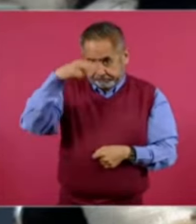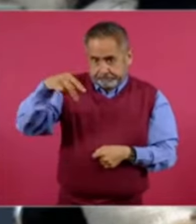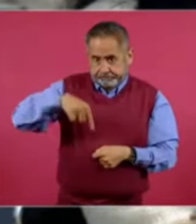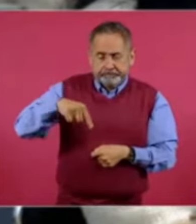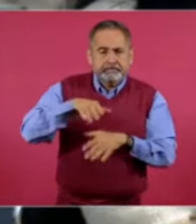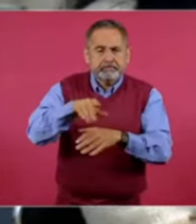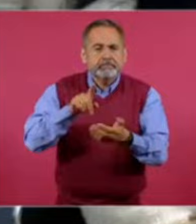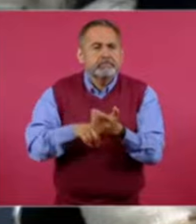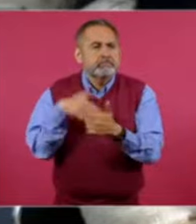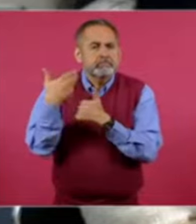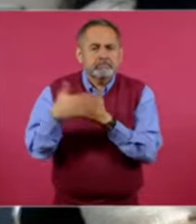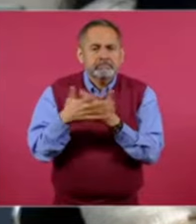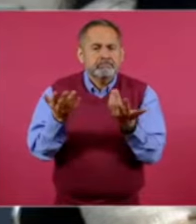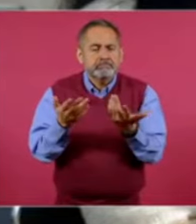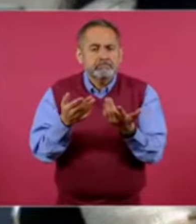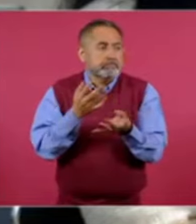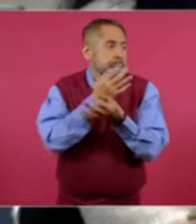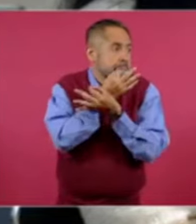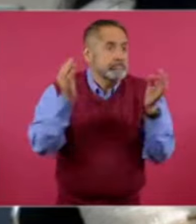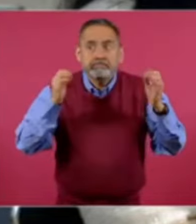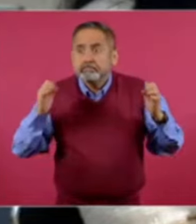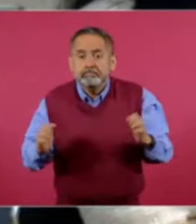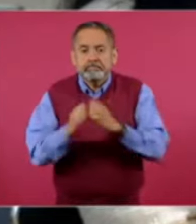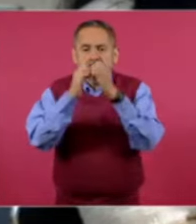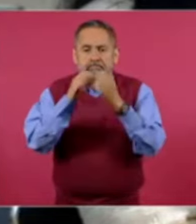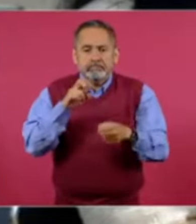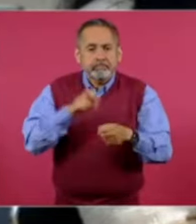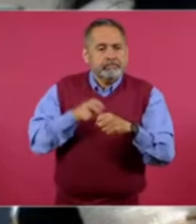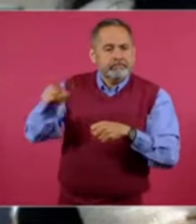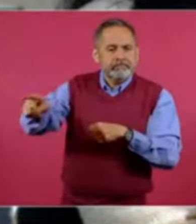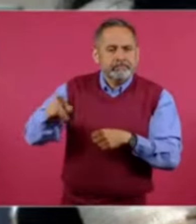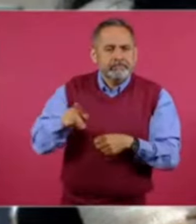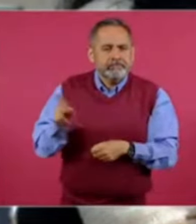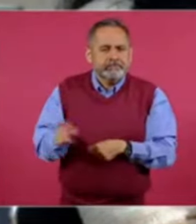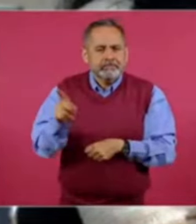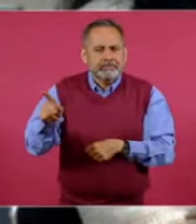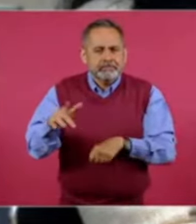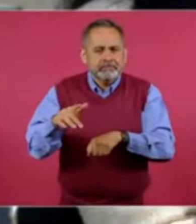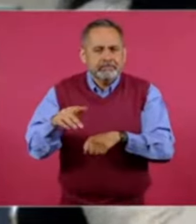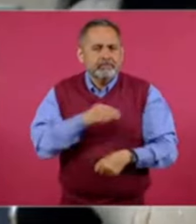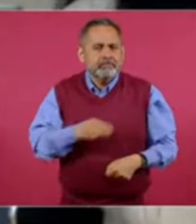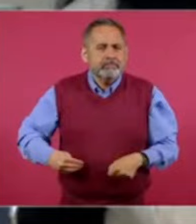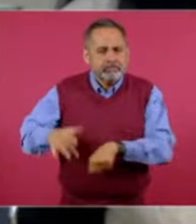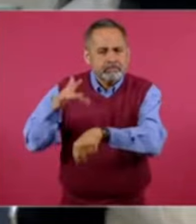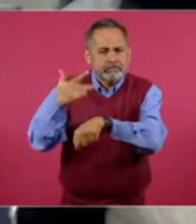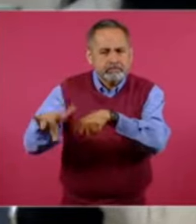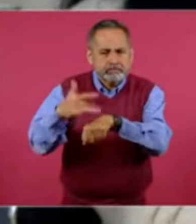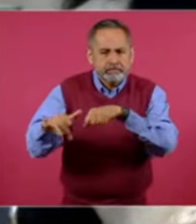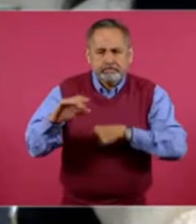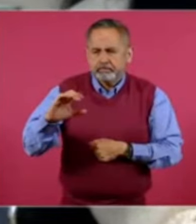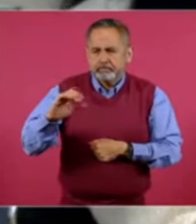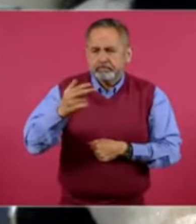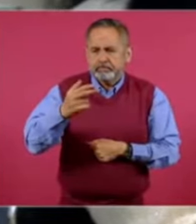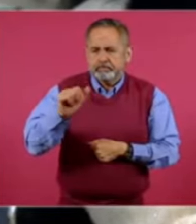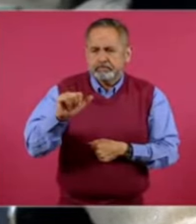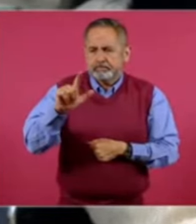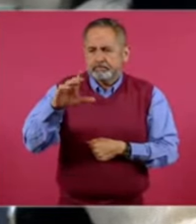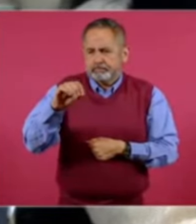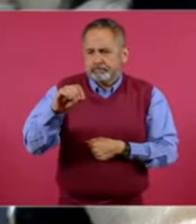van a declarar estado de emergencia en Chalco, si van a hacer, digamos, tomar en cuenta la petición del